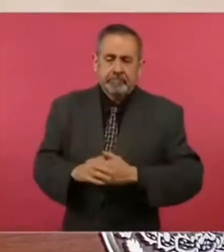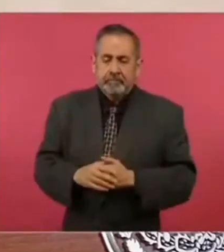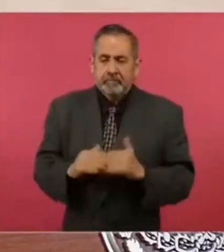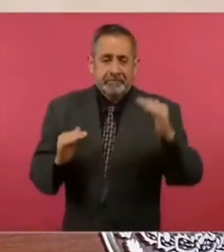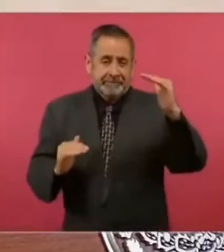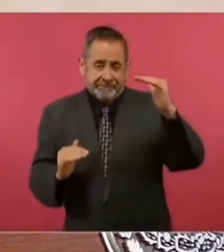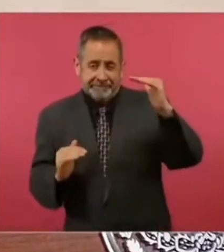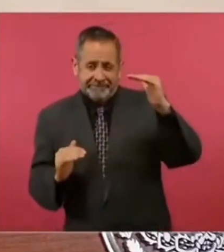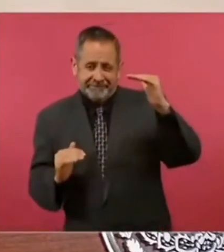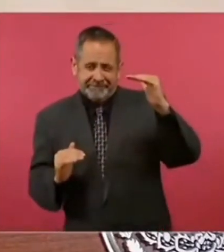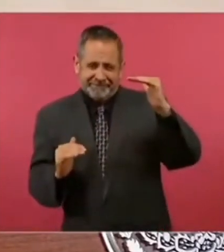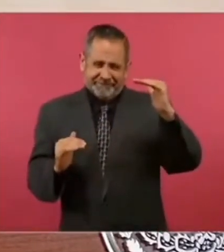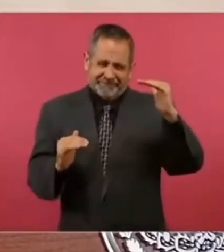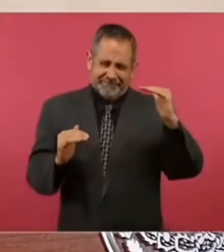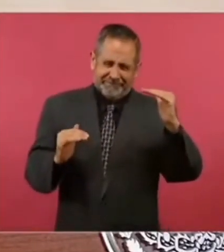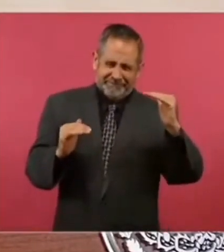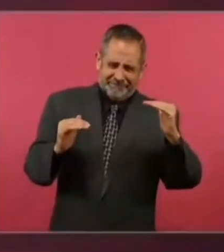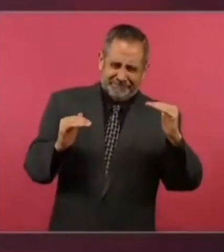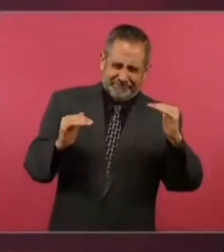la desigualdad social,